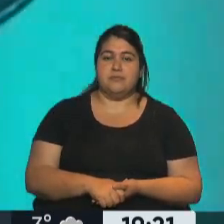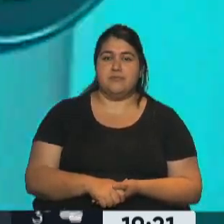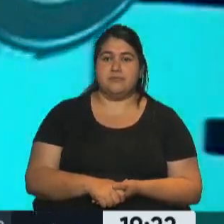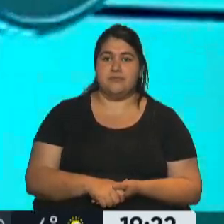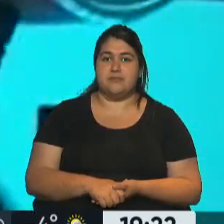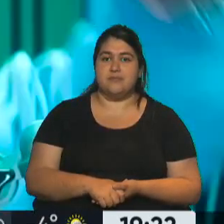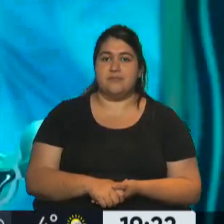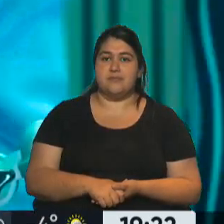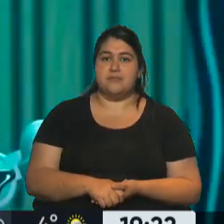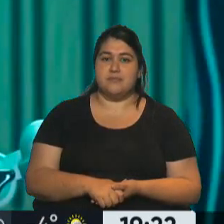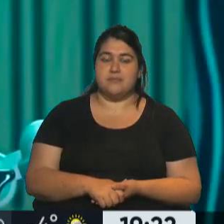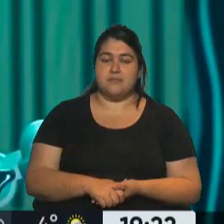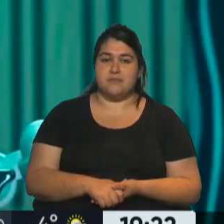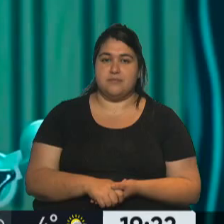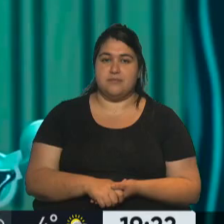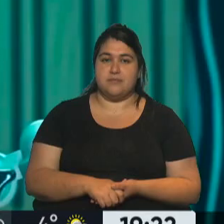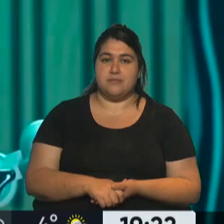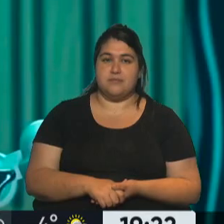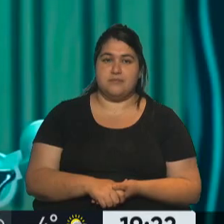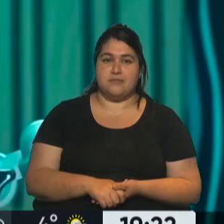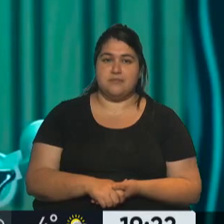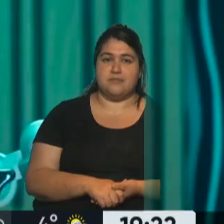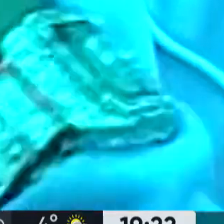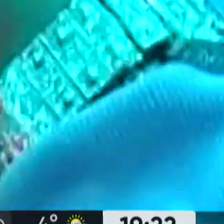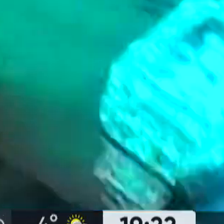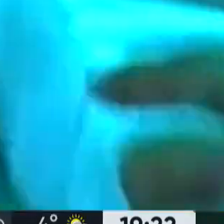Acá no compramos con los rastrillos y de noche en el coche la soga brilla.